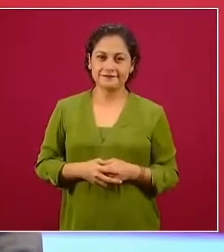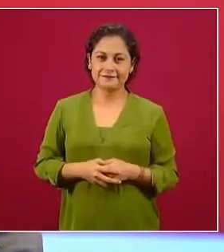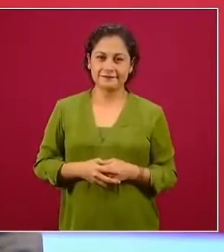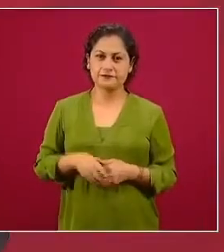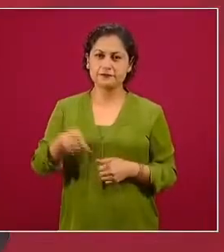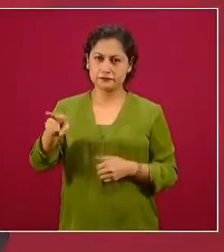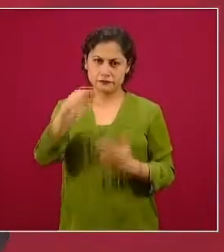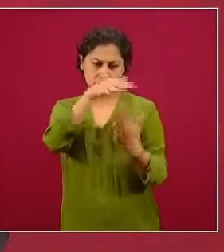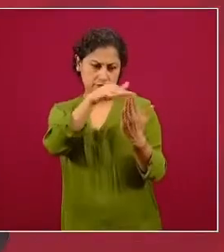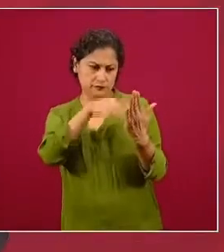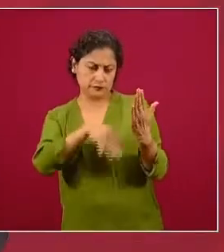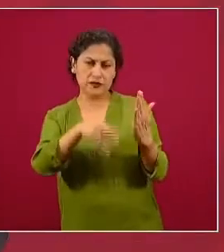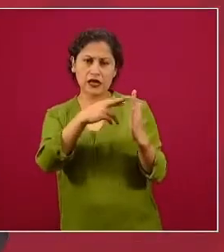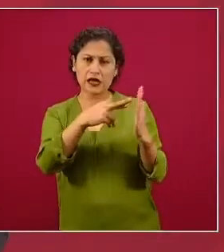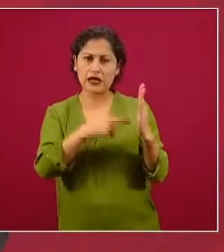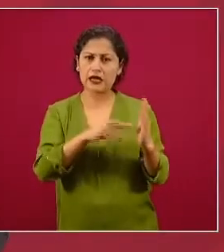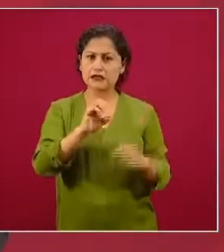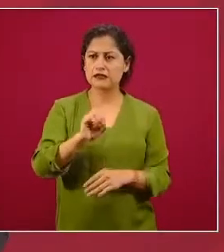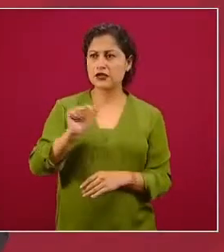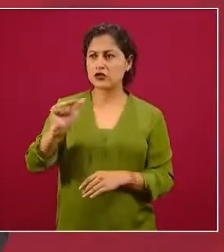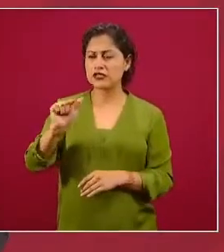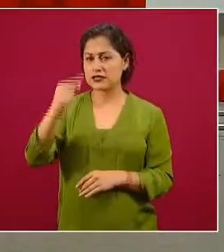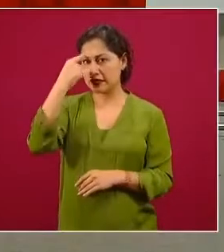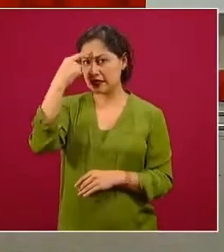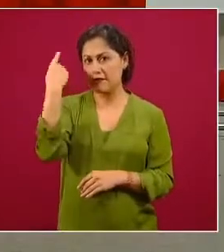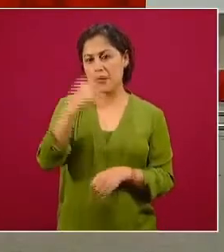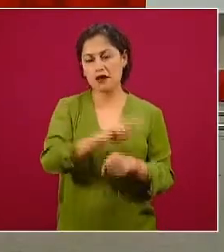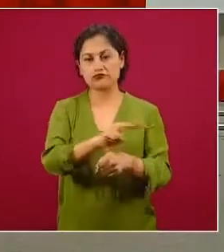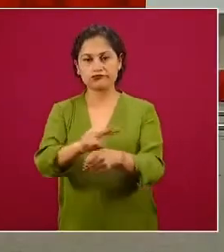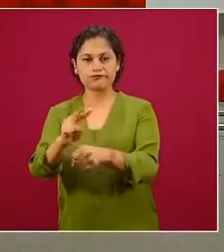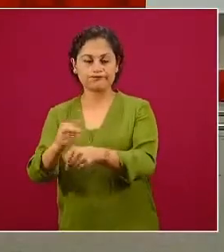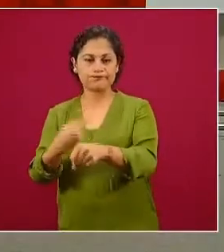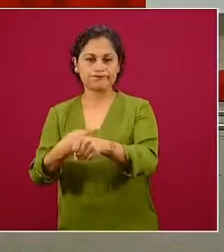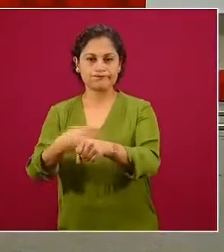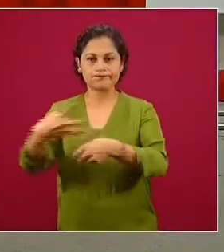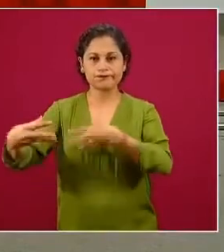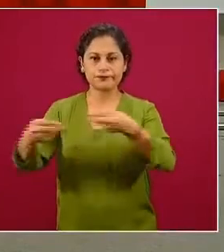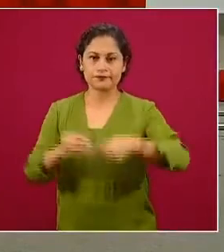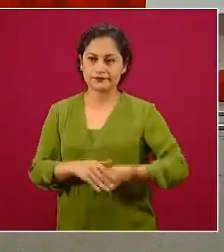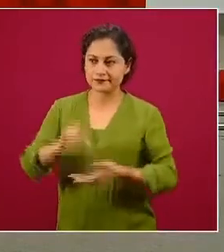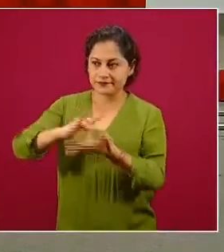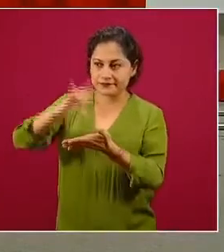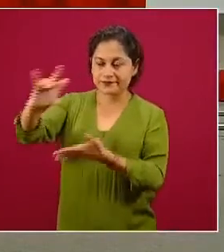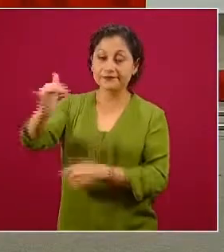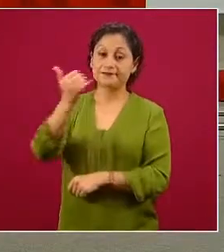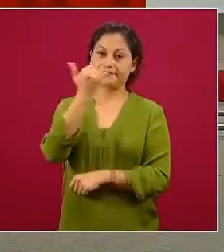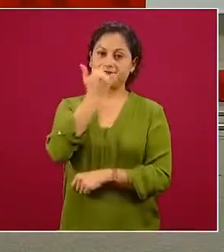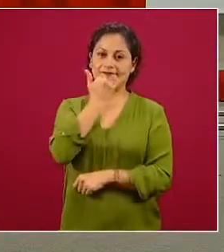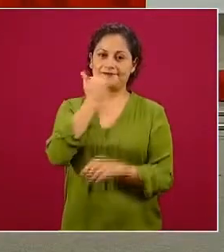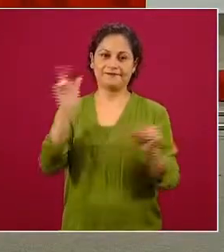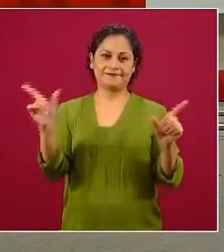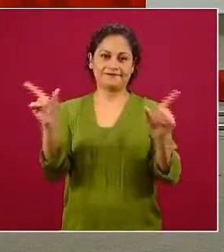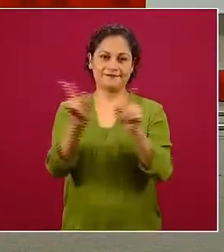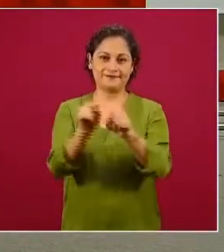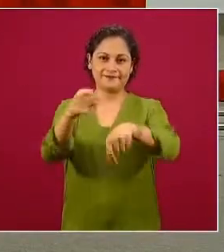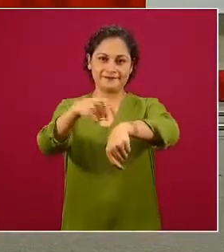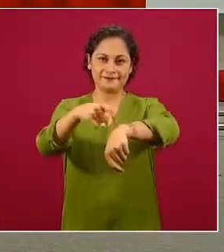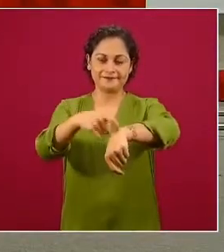oficial mexicana 017 para vigilancia epidemiológica. Gracias. Aquí vamos a tener que acabar porque son